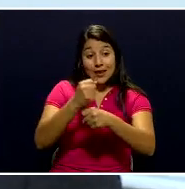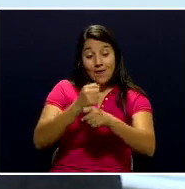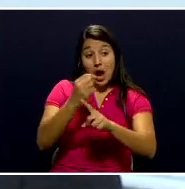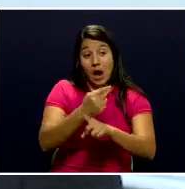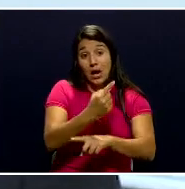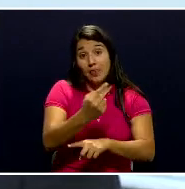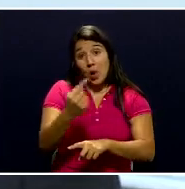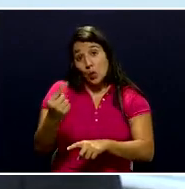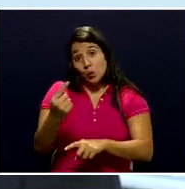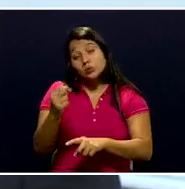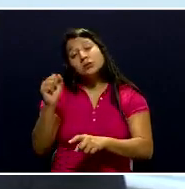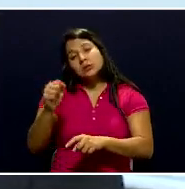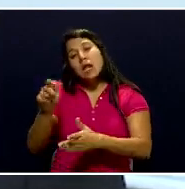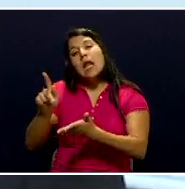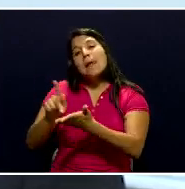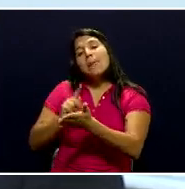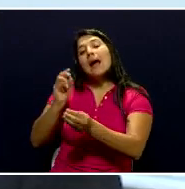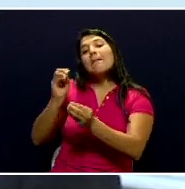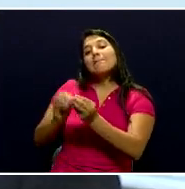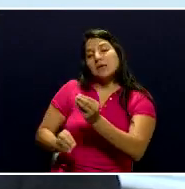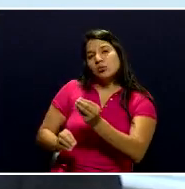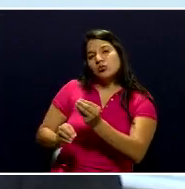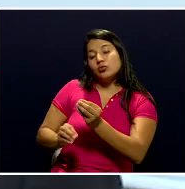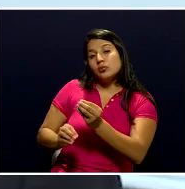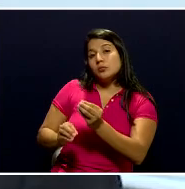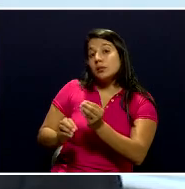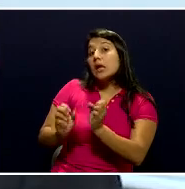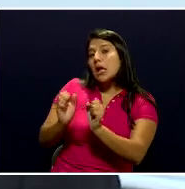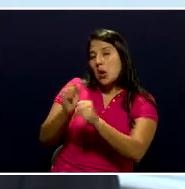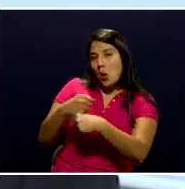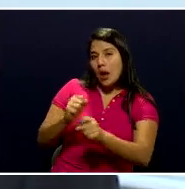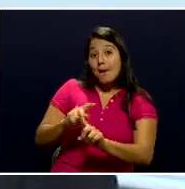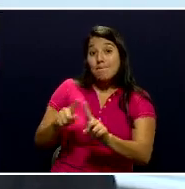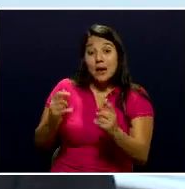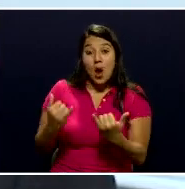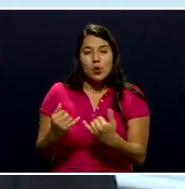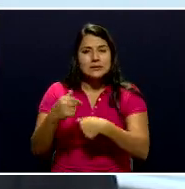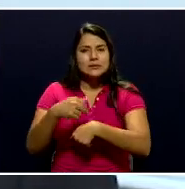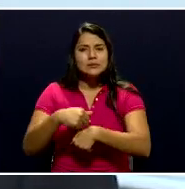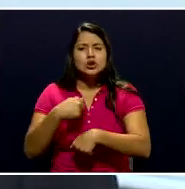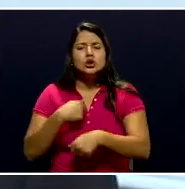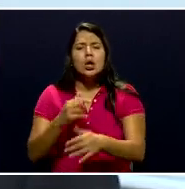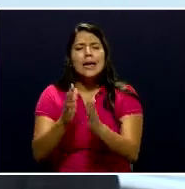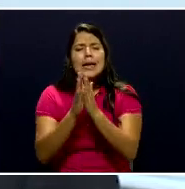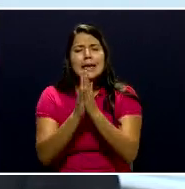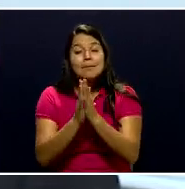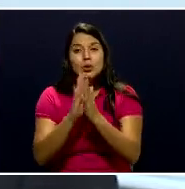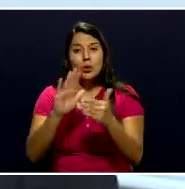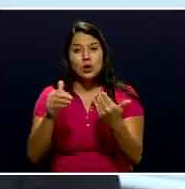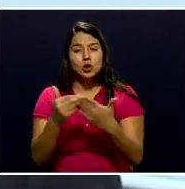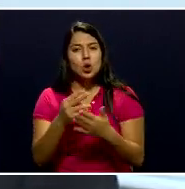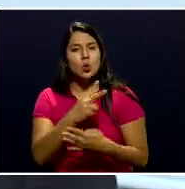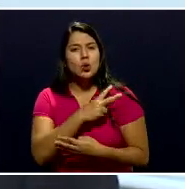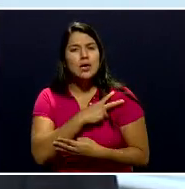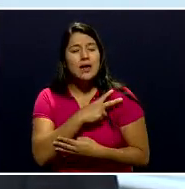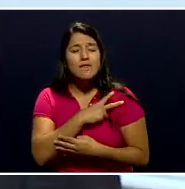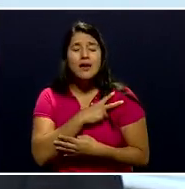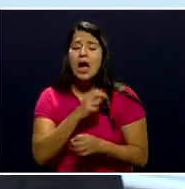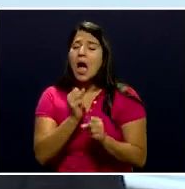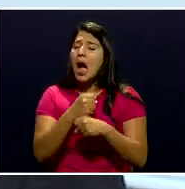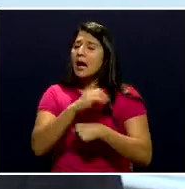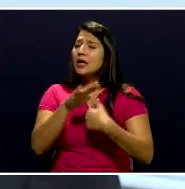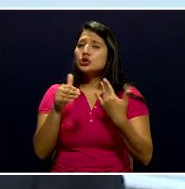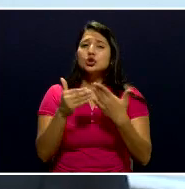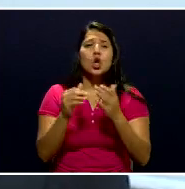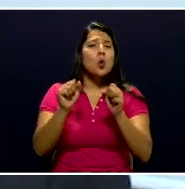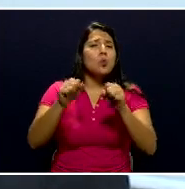menor, los trabajadores, hacerlo. Pero en este momento yo les pido a todos los patronos que en la medida de lo posible